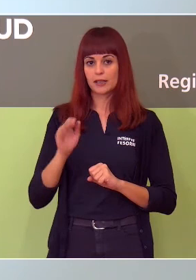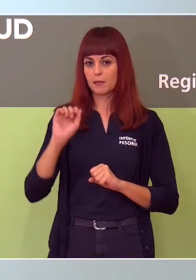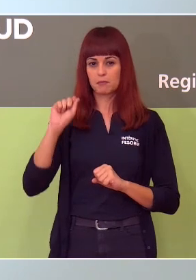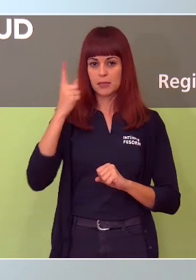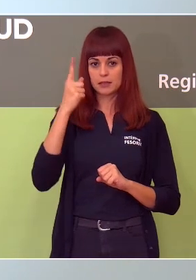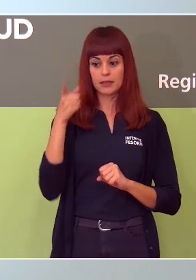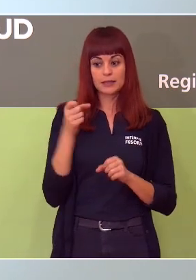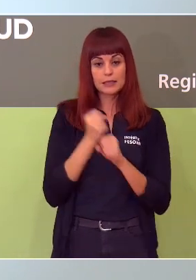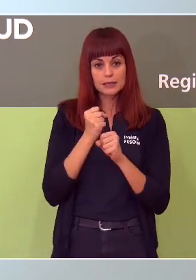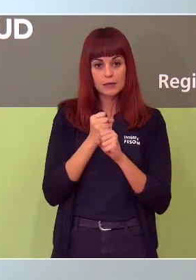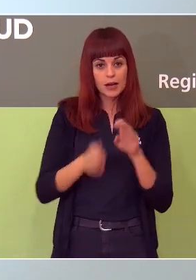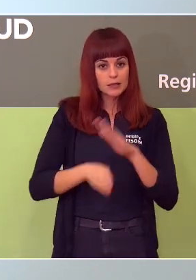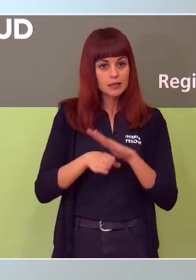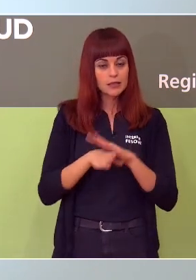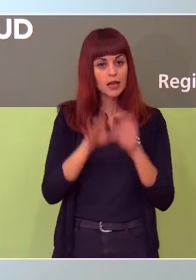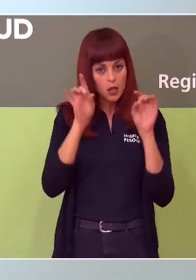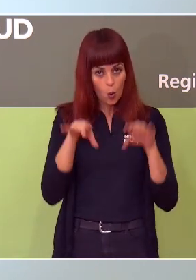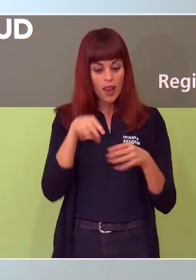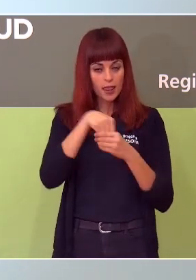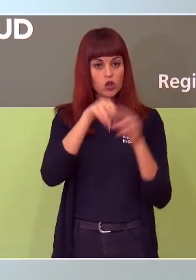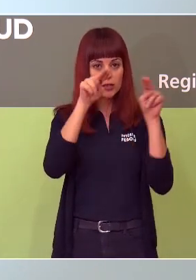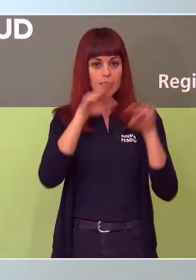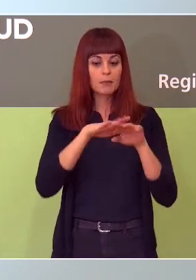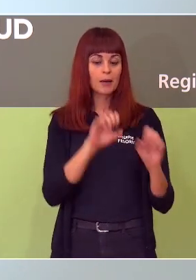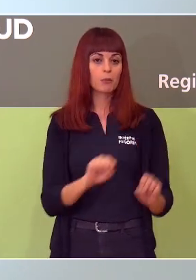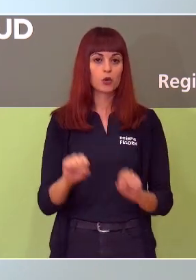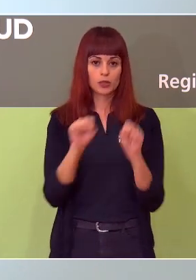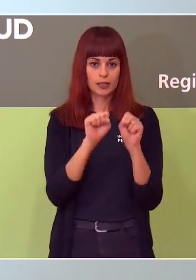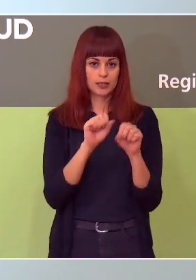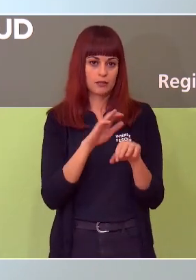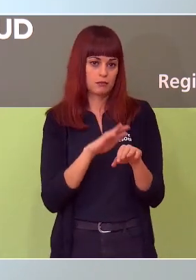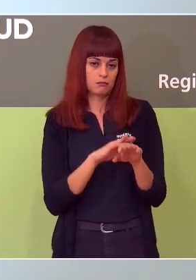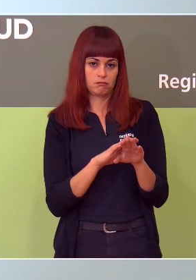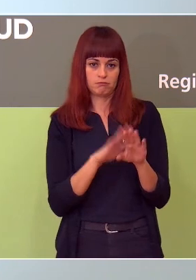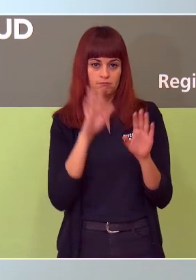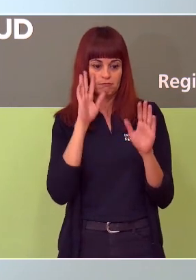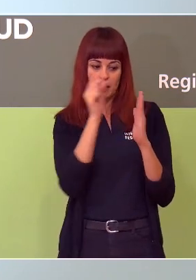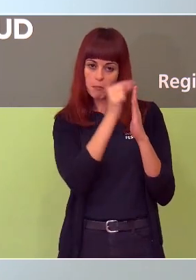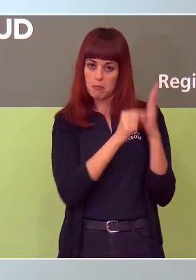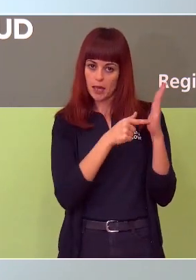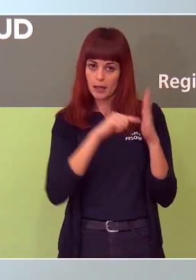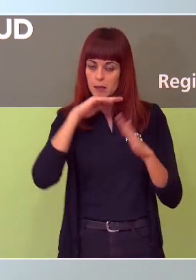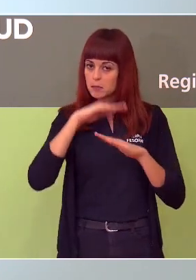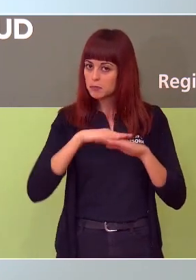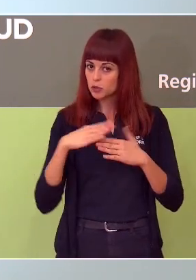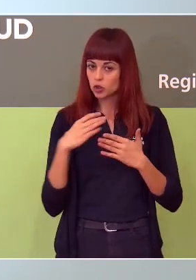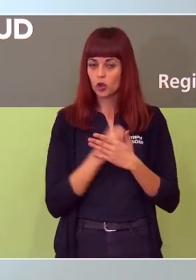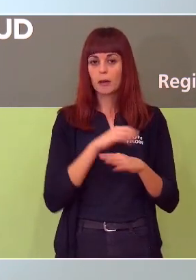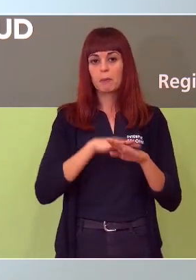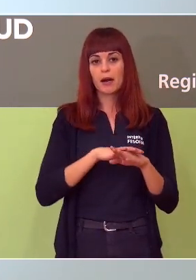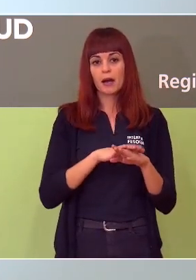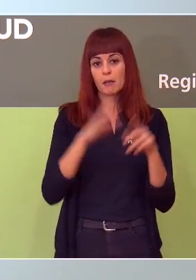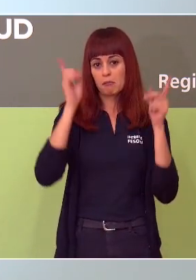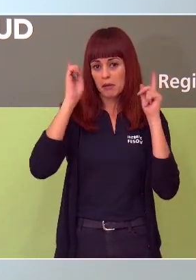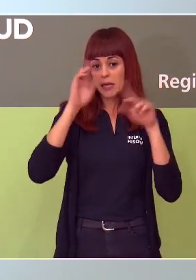que se siga trabajando como se sigue trabajando en las residencias a la hora de protegerse y de extremar las medidas que tenemos tanto de prevención como